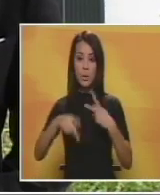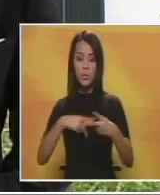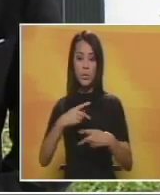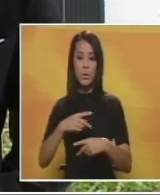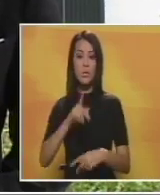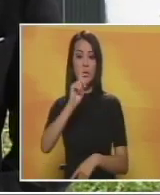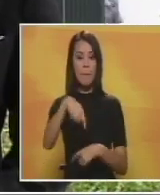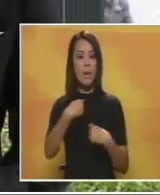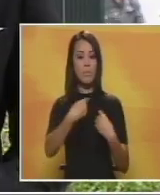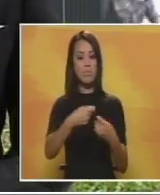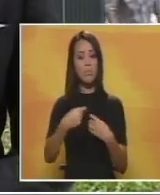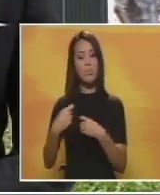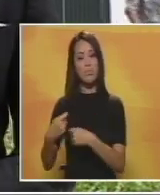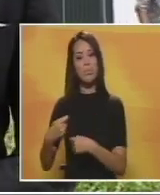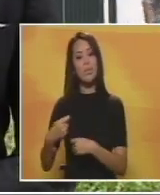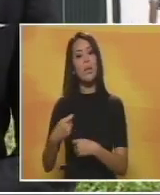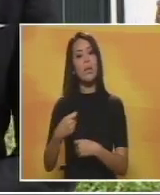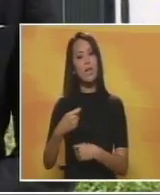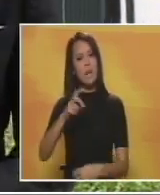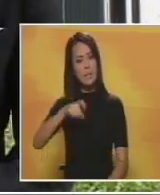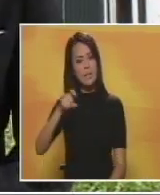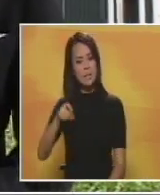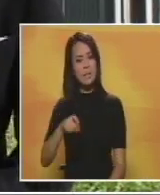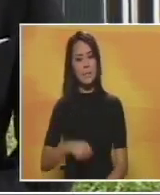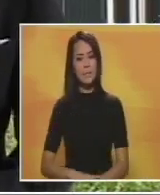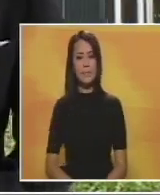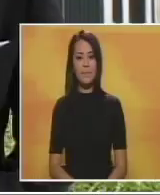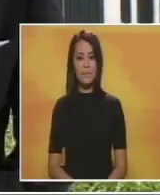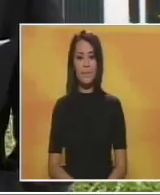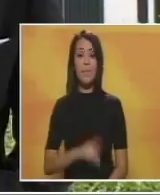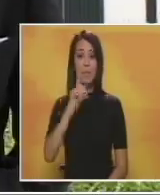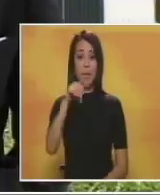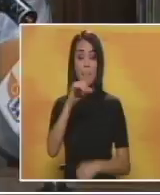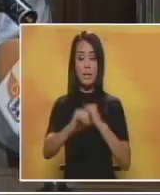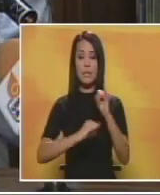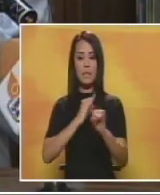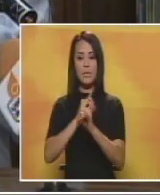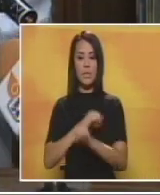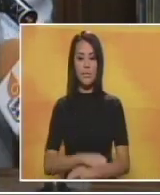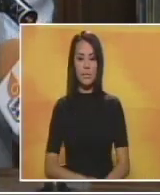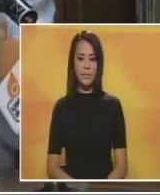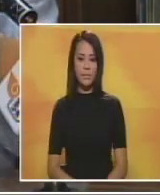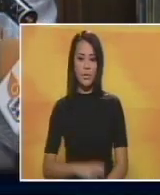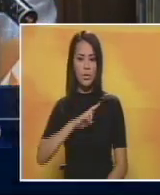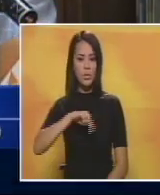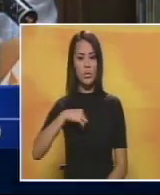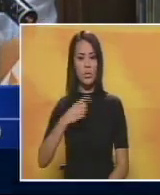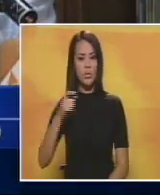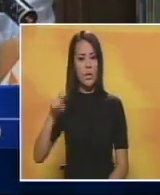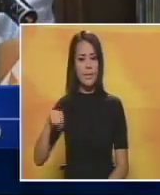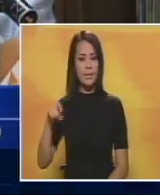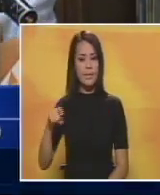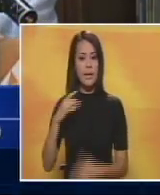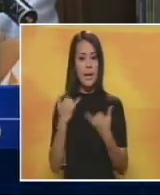solamente la demanda del mercado nacional, sino también internacional. Nosotros lo que necesitaríamos es que ya salga la Gaceta,